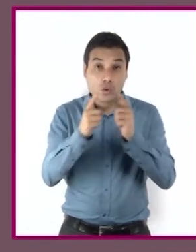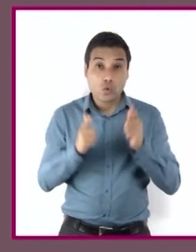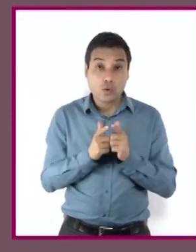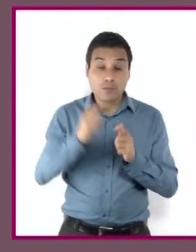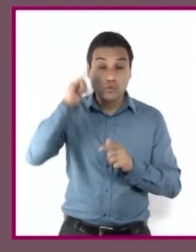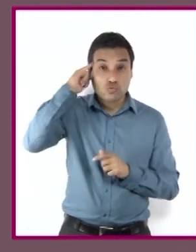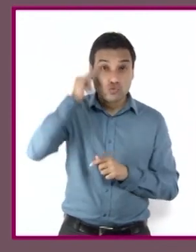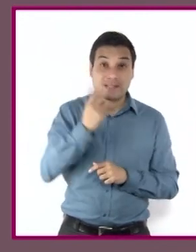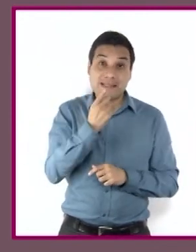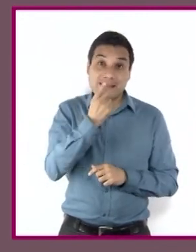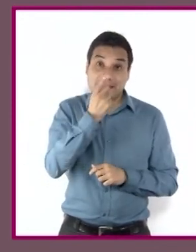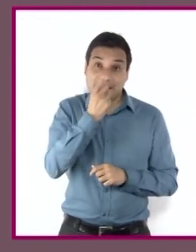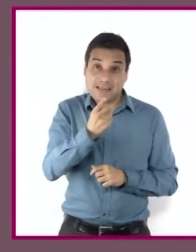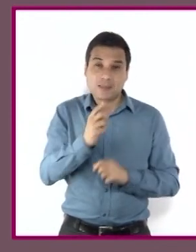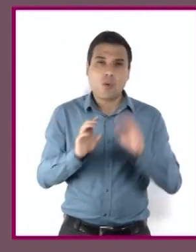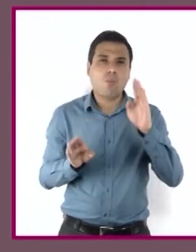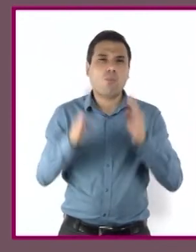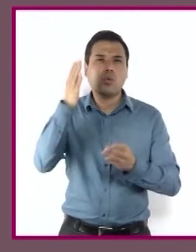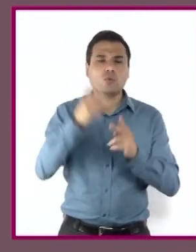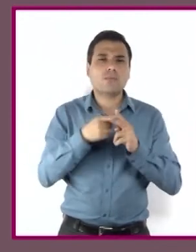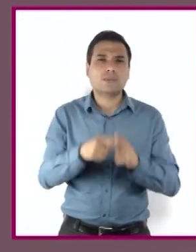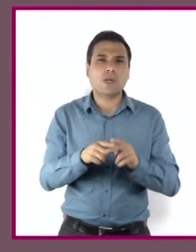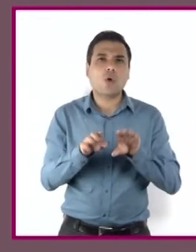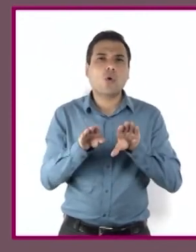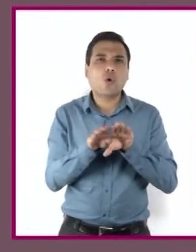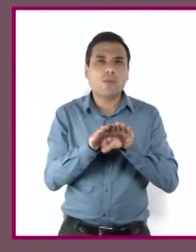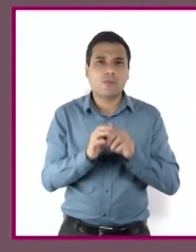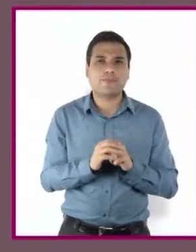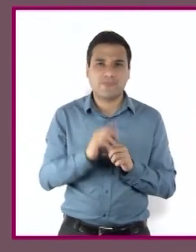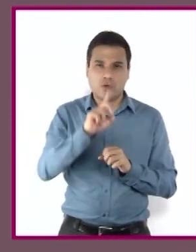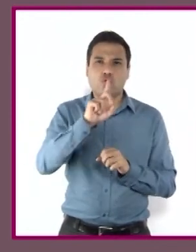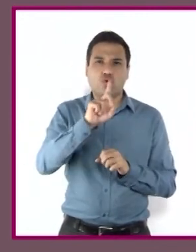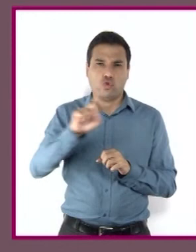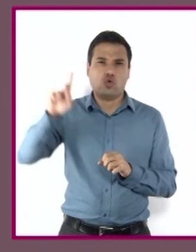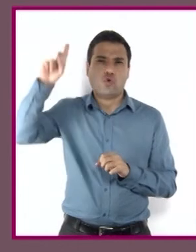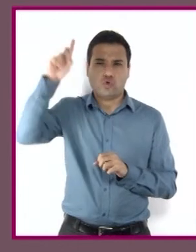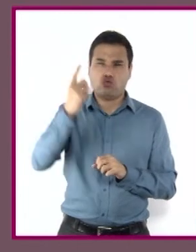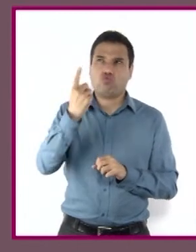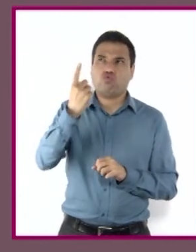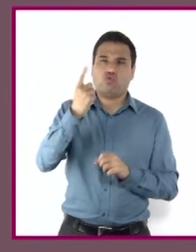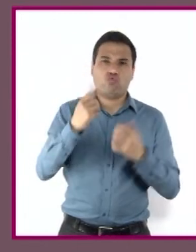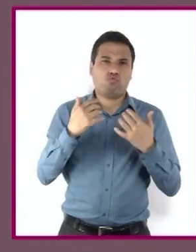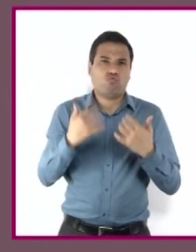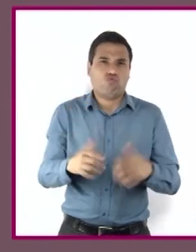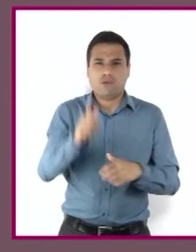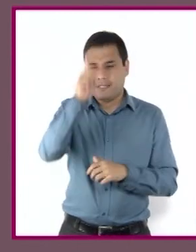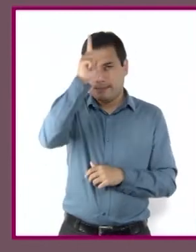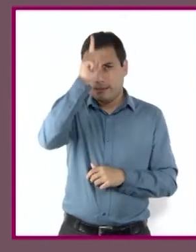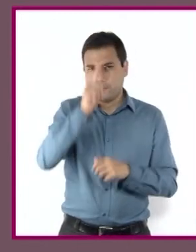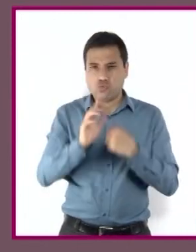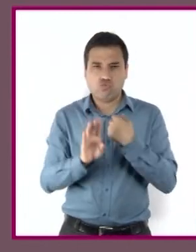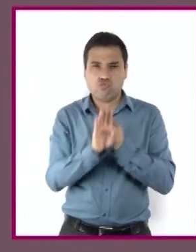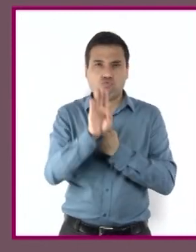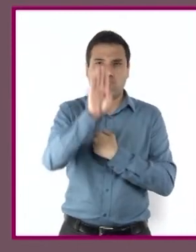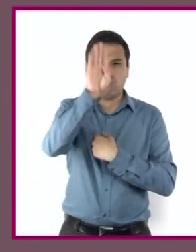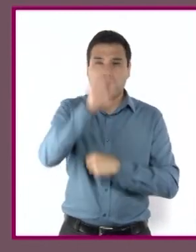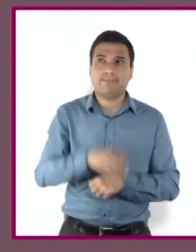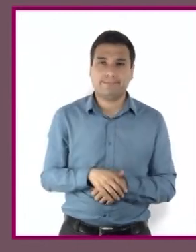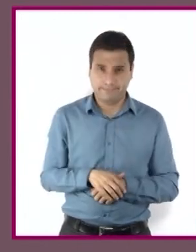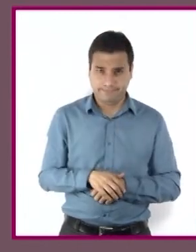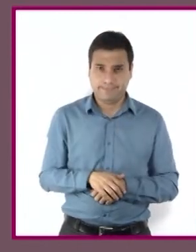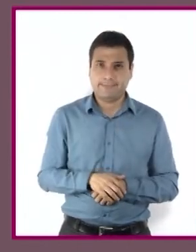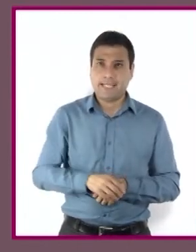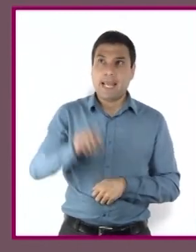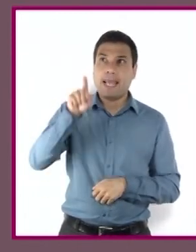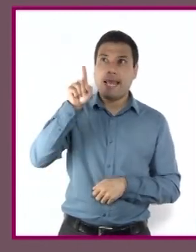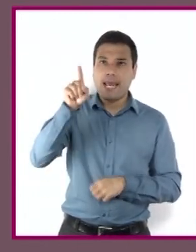mundo había surgido de la divinidad denominada como Huancantanca, el gran espíritu o gran misterio, del cual